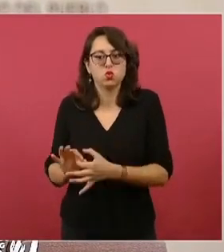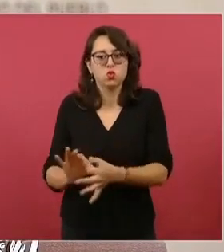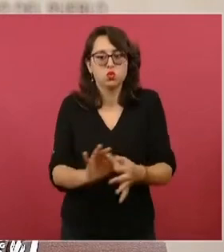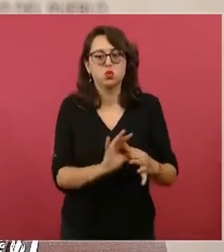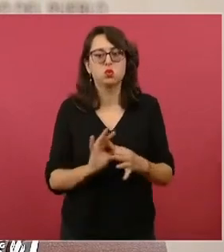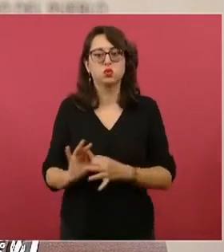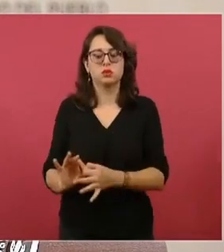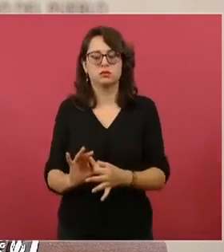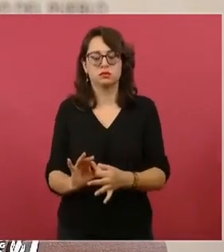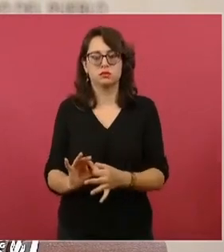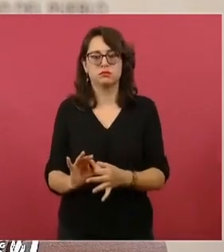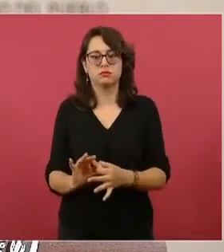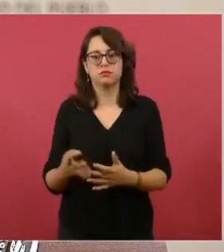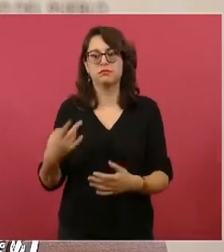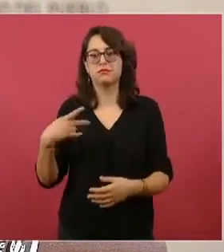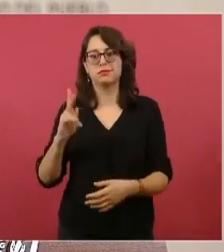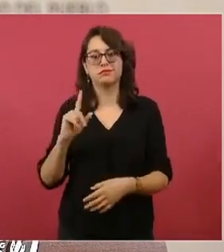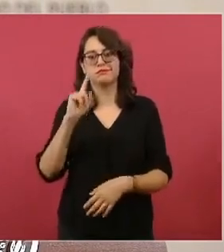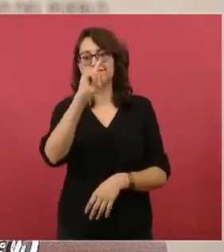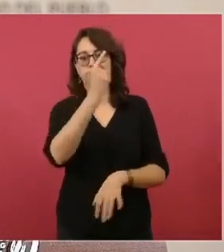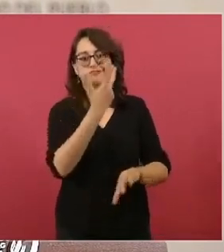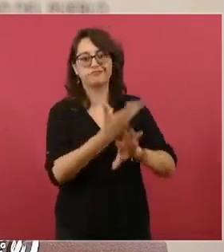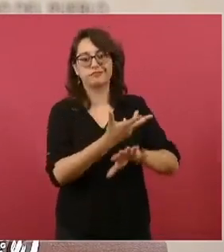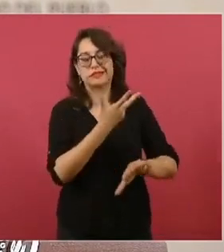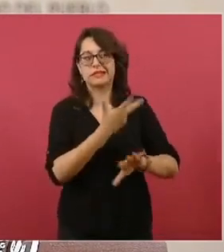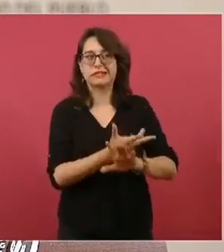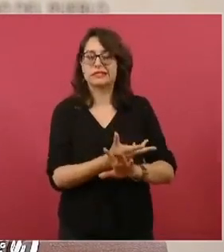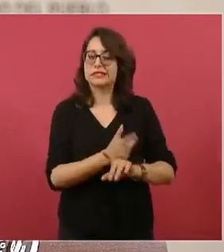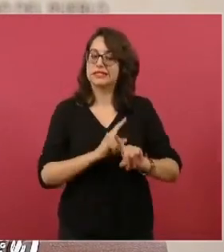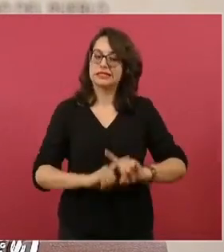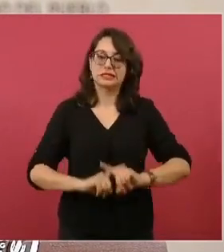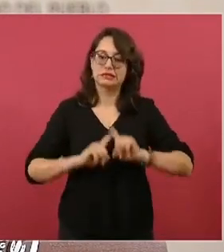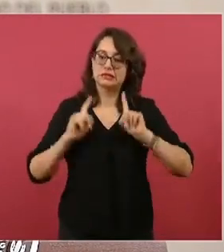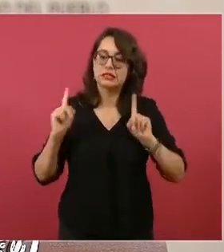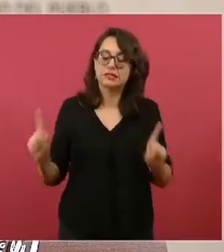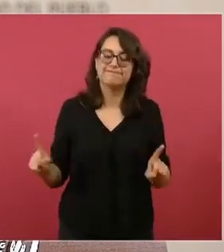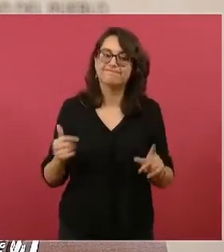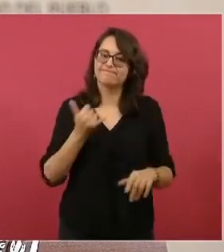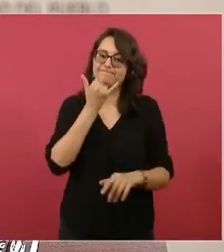¿Cómo es que allá, y con todo respeto lo digo,